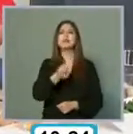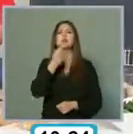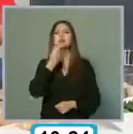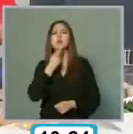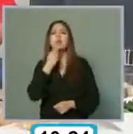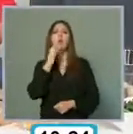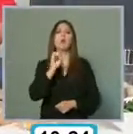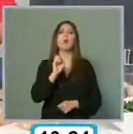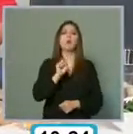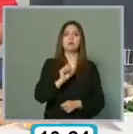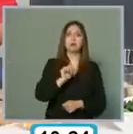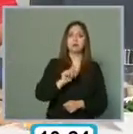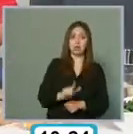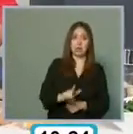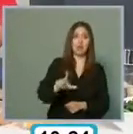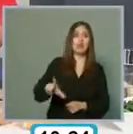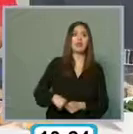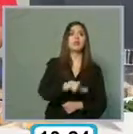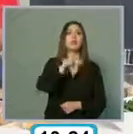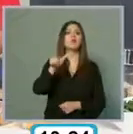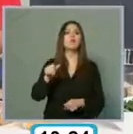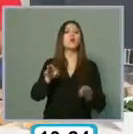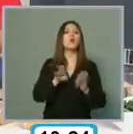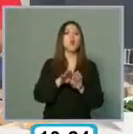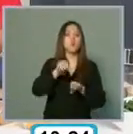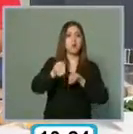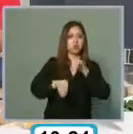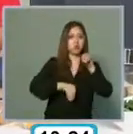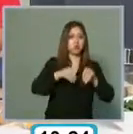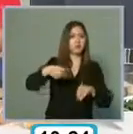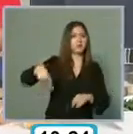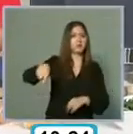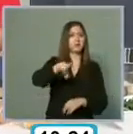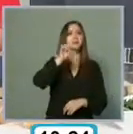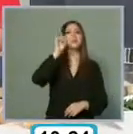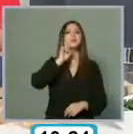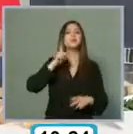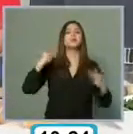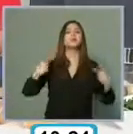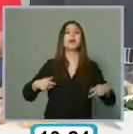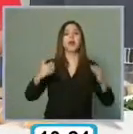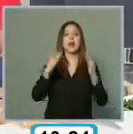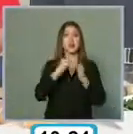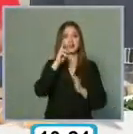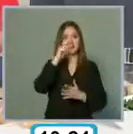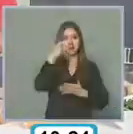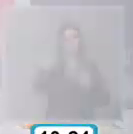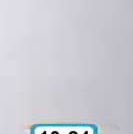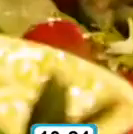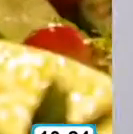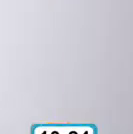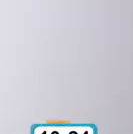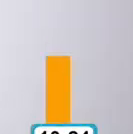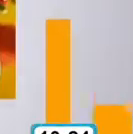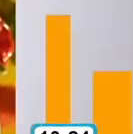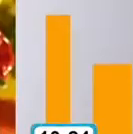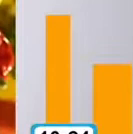salado y más importante, cómo se prepara. Así que, señora que está en casa, ponga mucha atención porque aquí vienen los ingredientes.